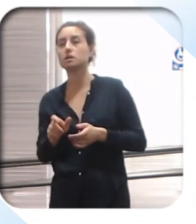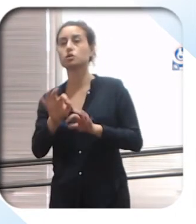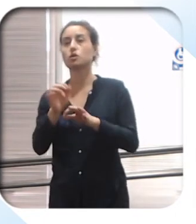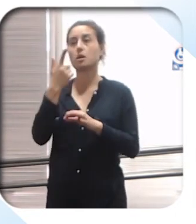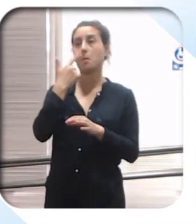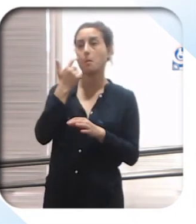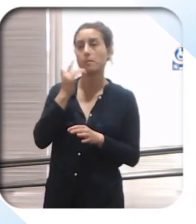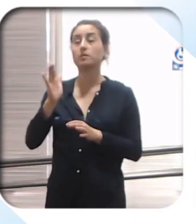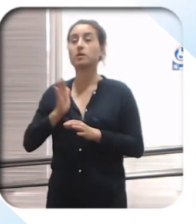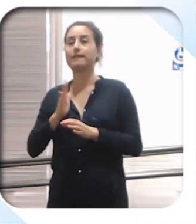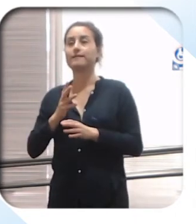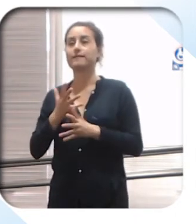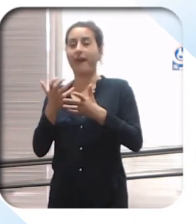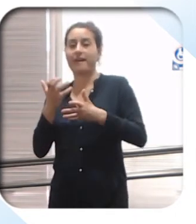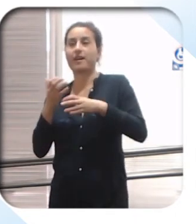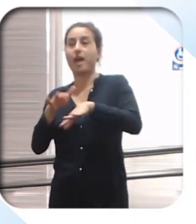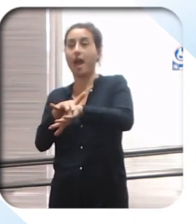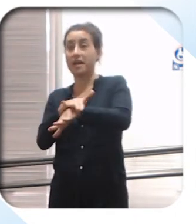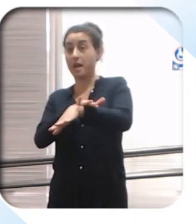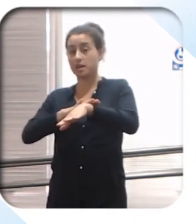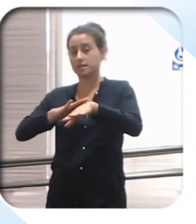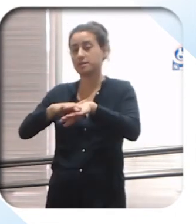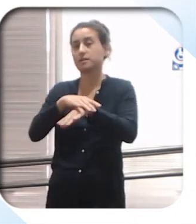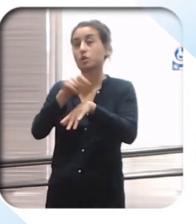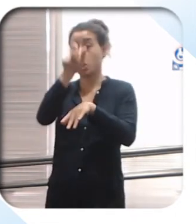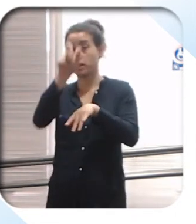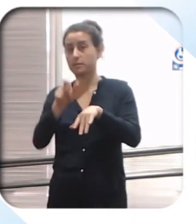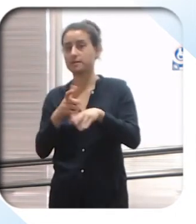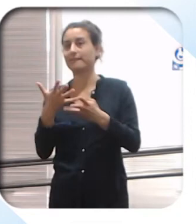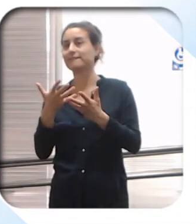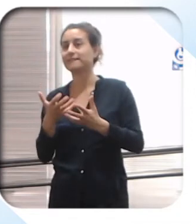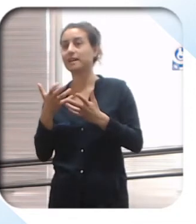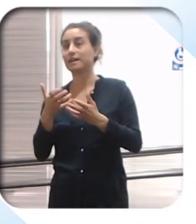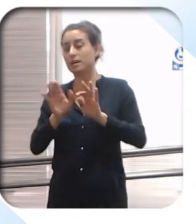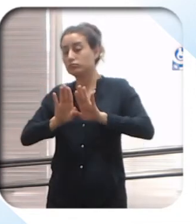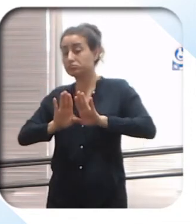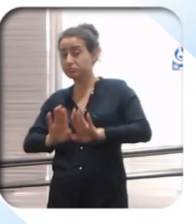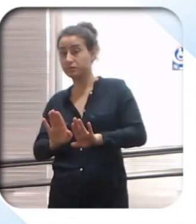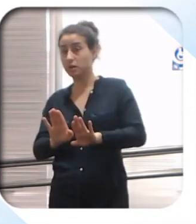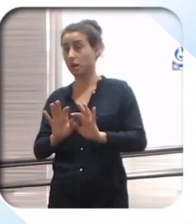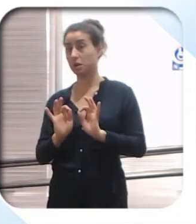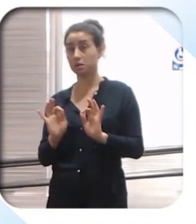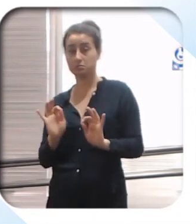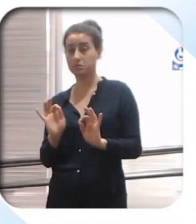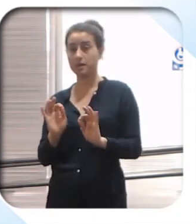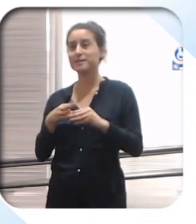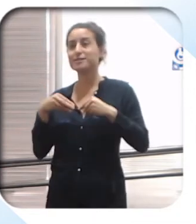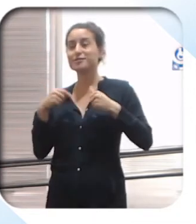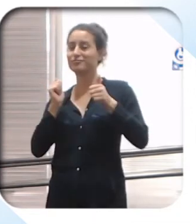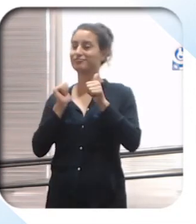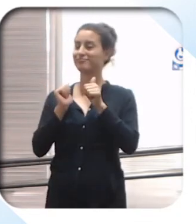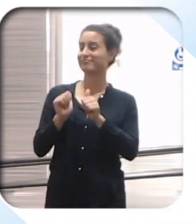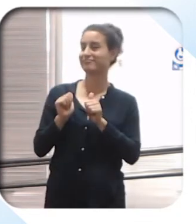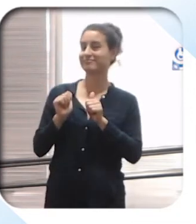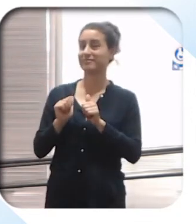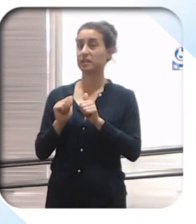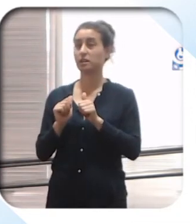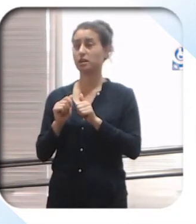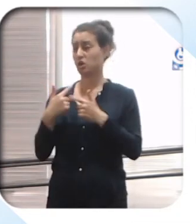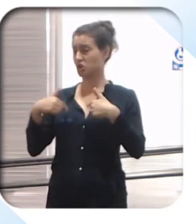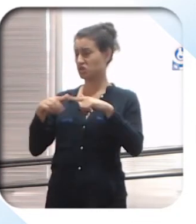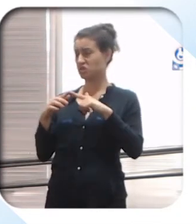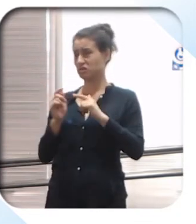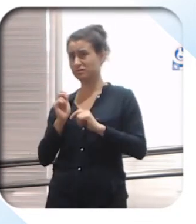chica tiene ganas de acariciarse con el otro y quiere quedar ahí y ahí se siente bien, ¿quiénes